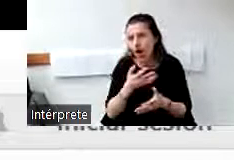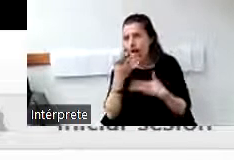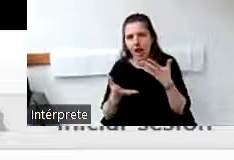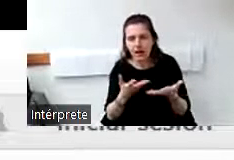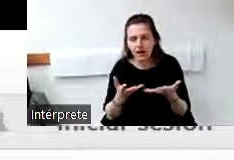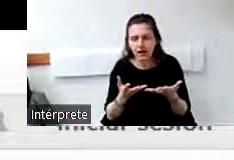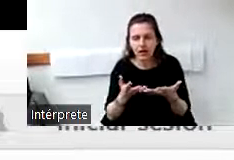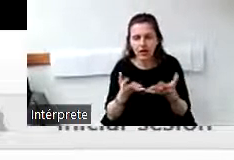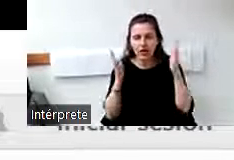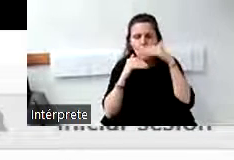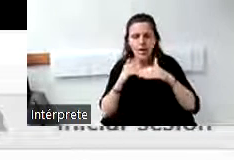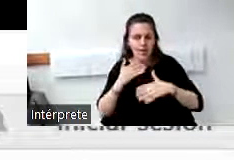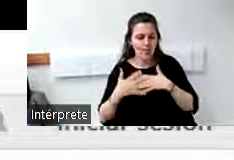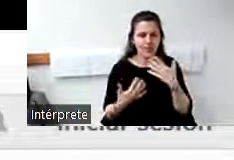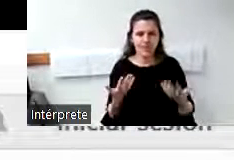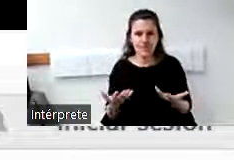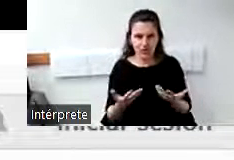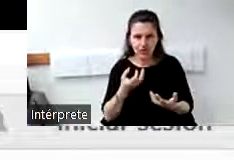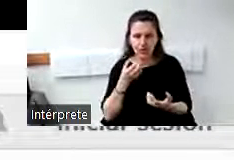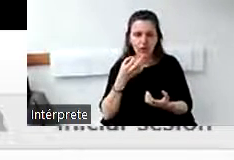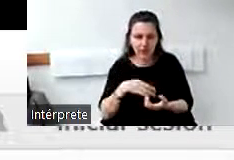mamógrafo debe poder